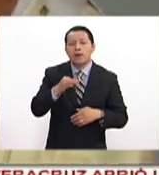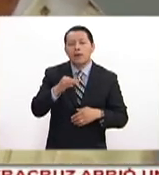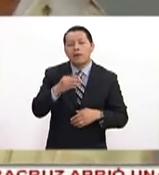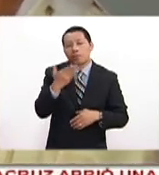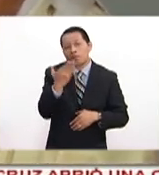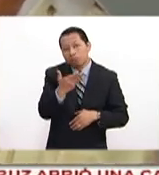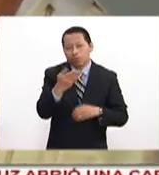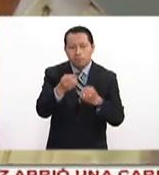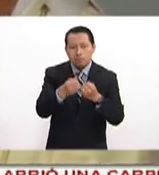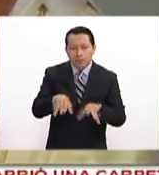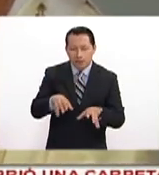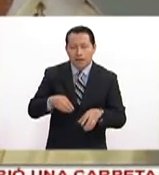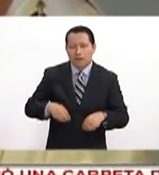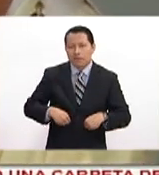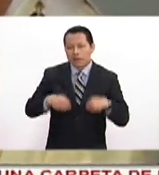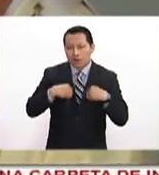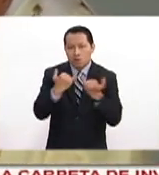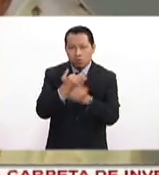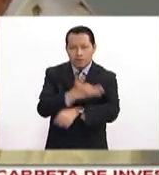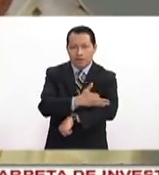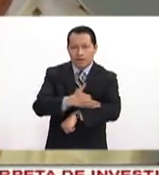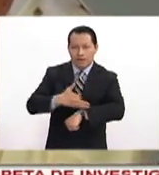sus familias.